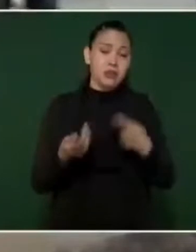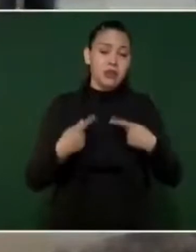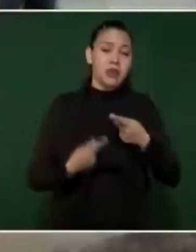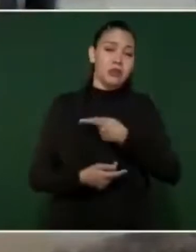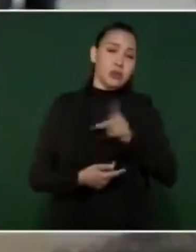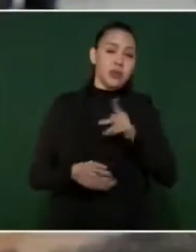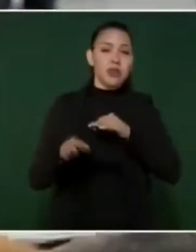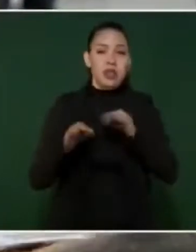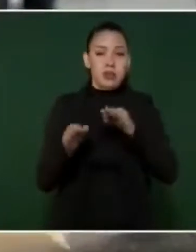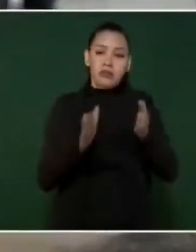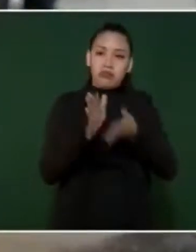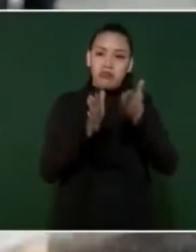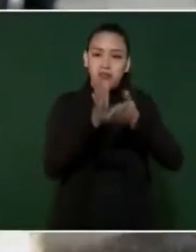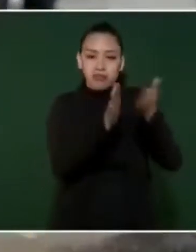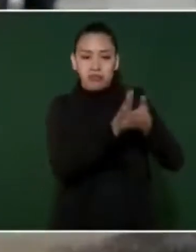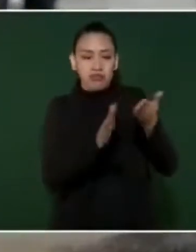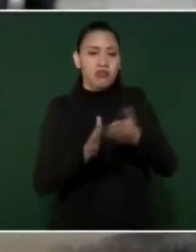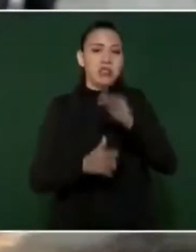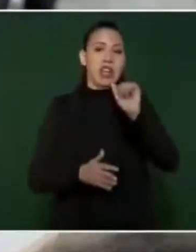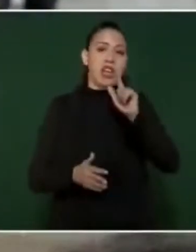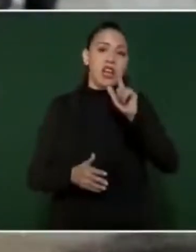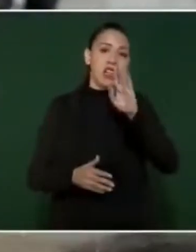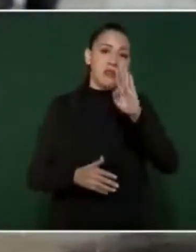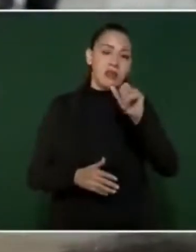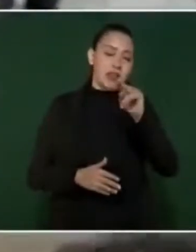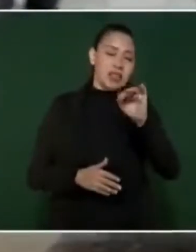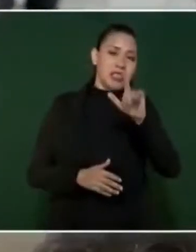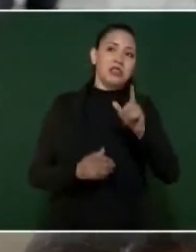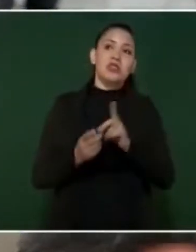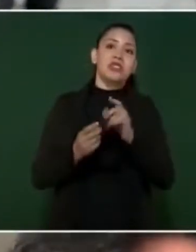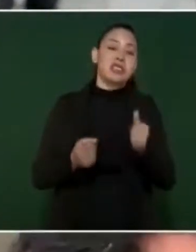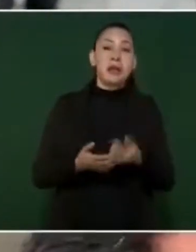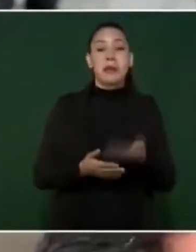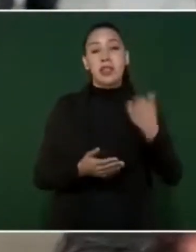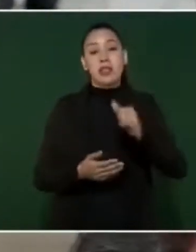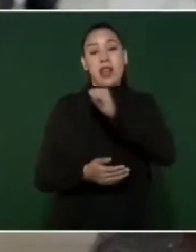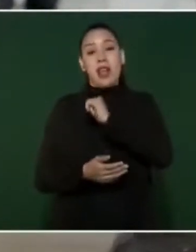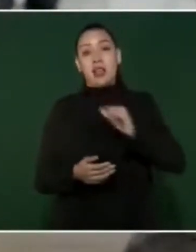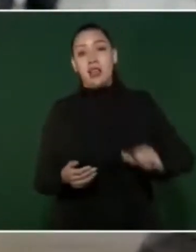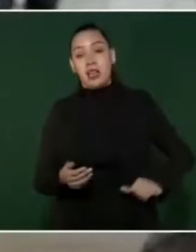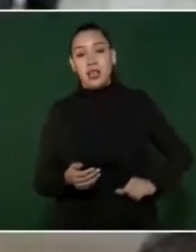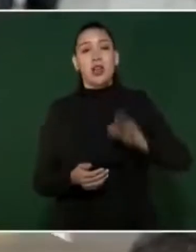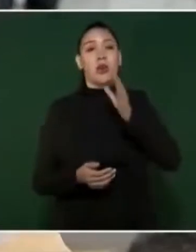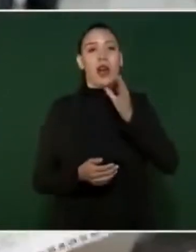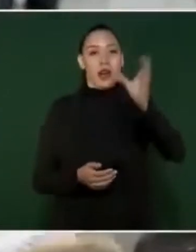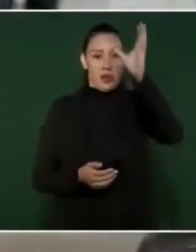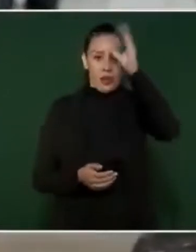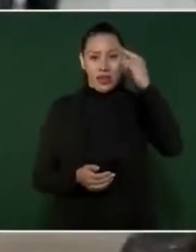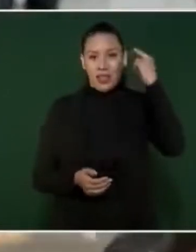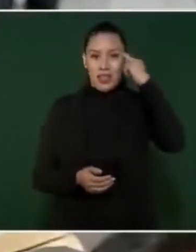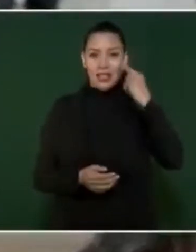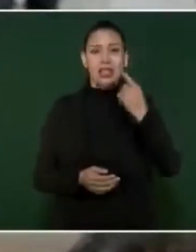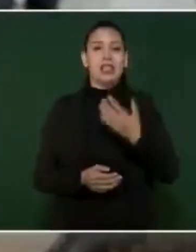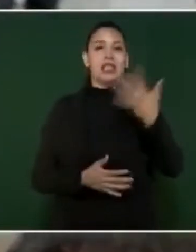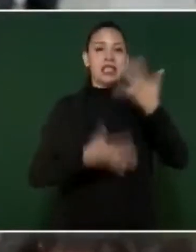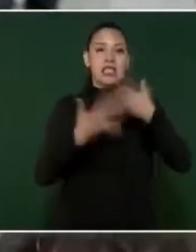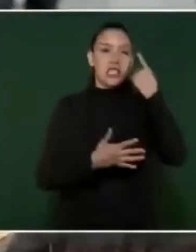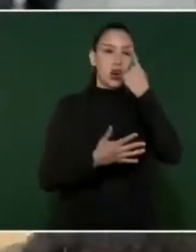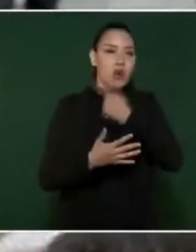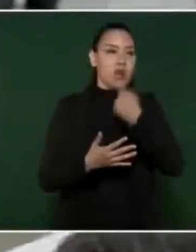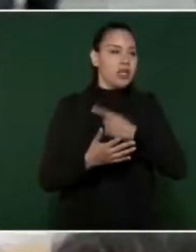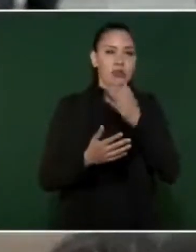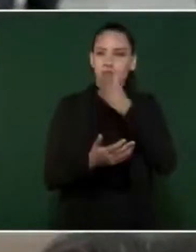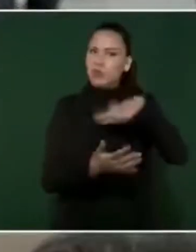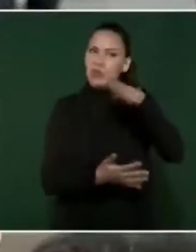Laredo desapareció durante 15 horas el alcalde de Guerrero, Coahuila. Aparecieron junto con 8 personas más, funcionarios de su mismo